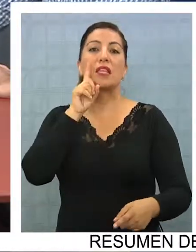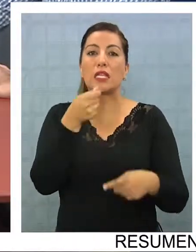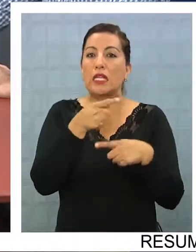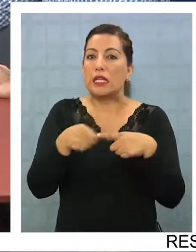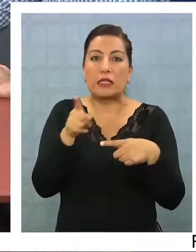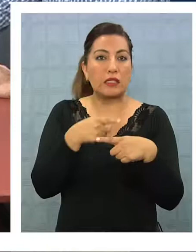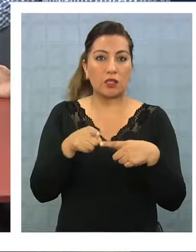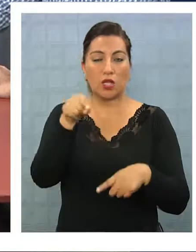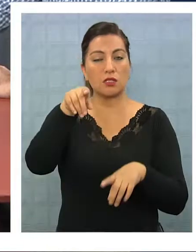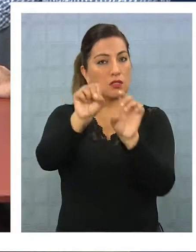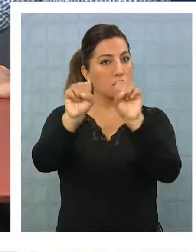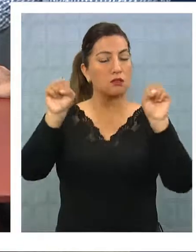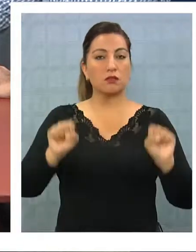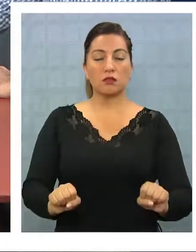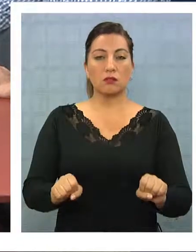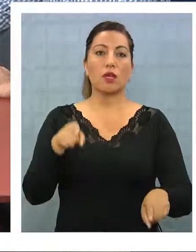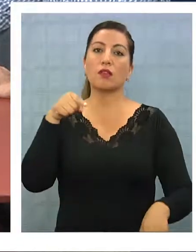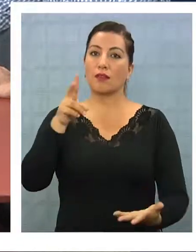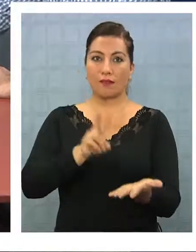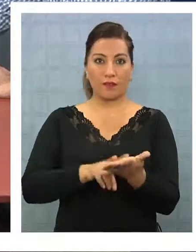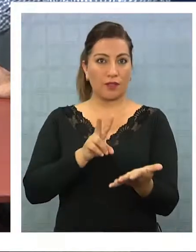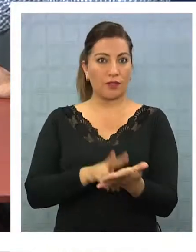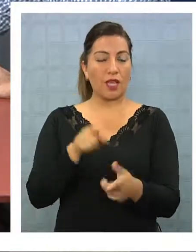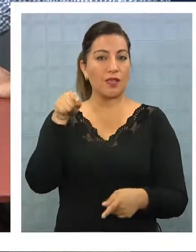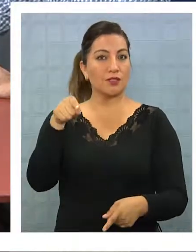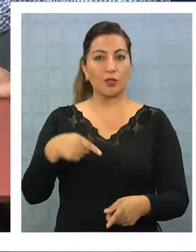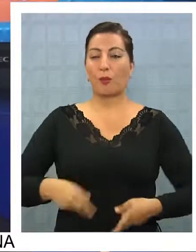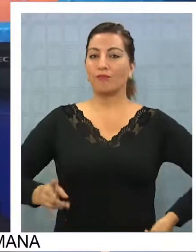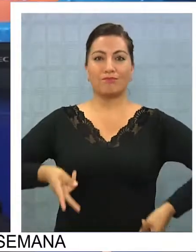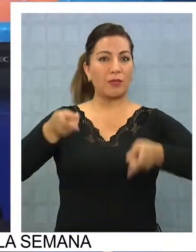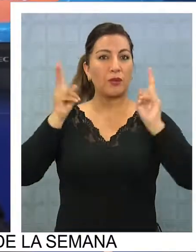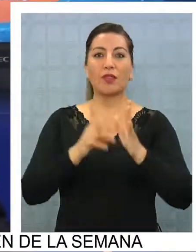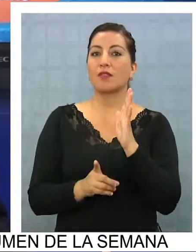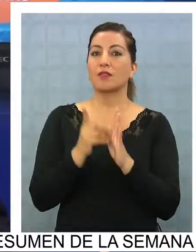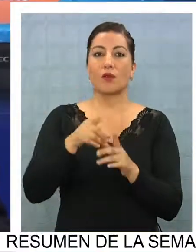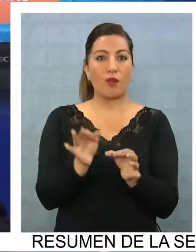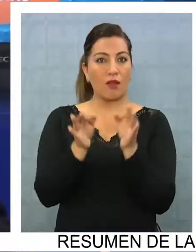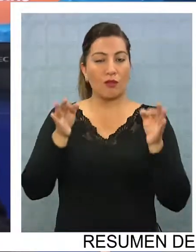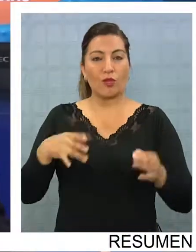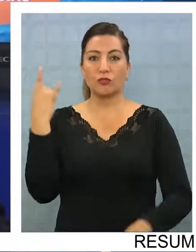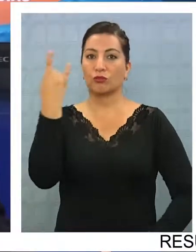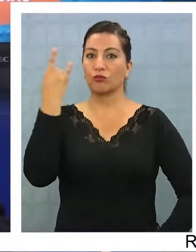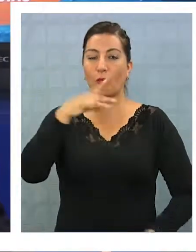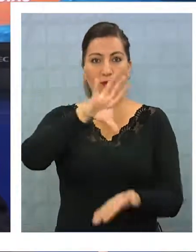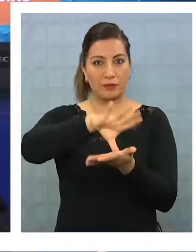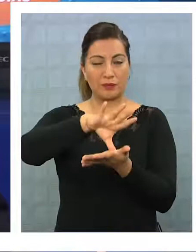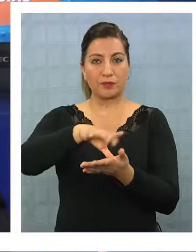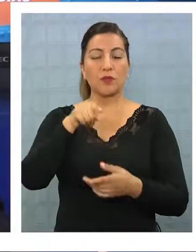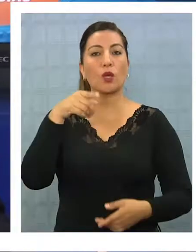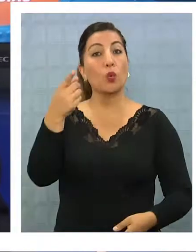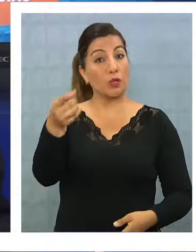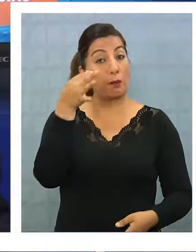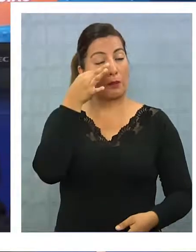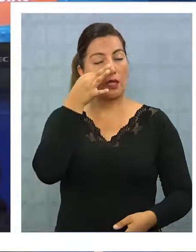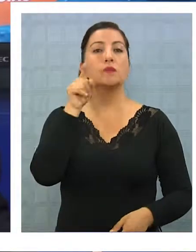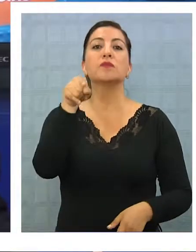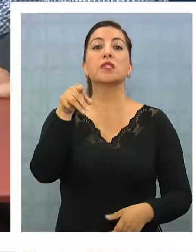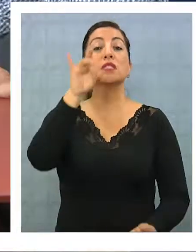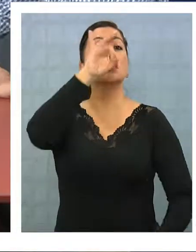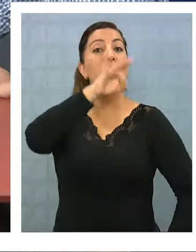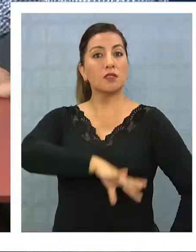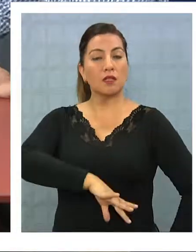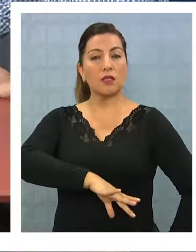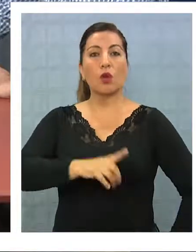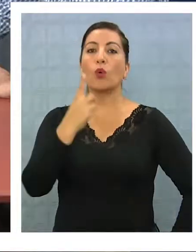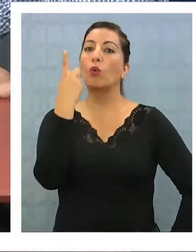mí me parece que ese sistema en realidad es el que ha permitido el desarrollo de la educación superior en el país. Fíjese usted que Chile